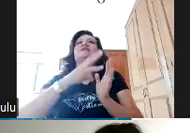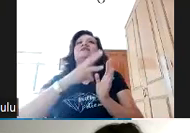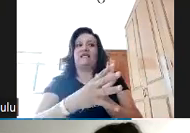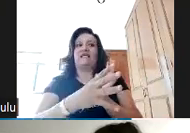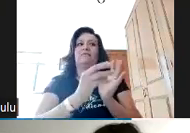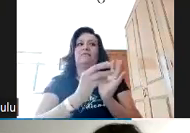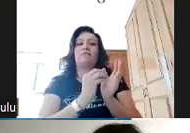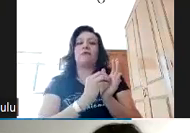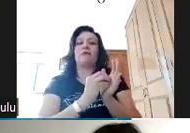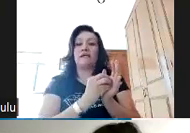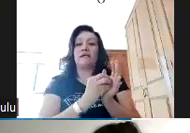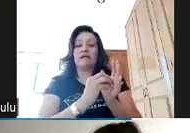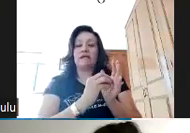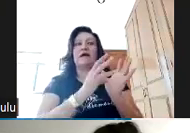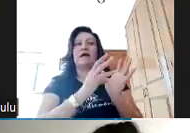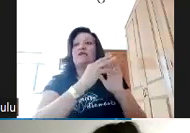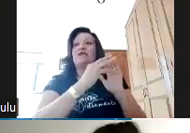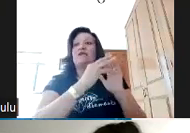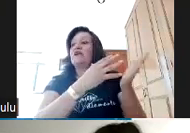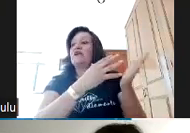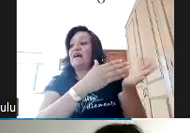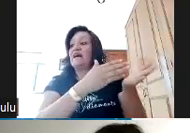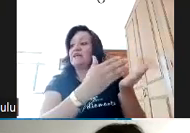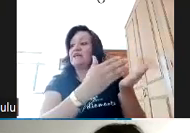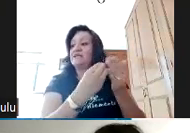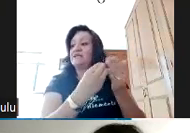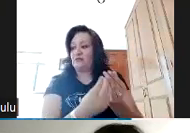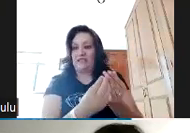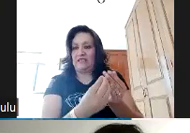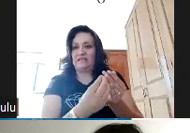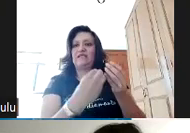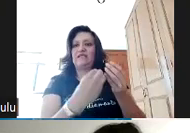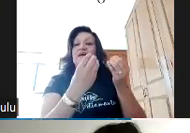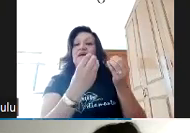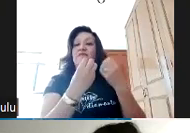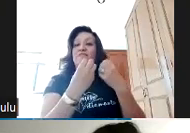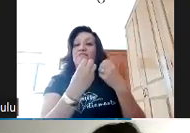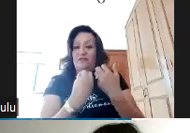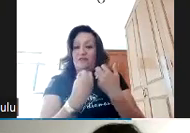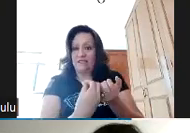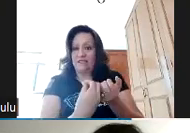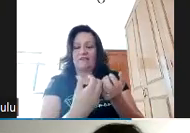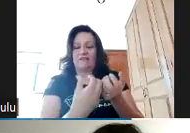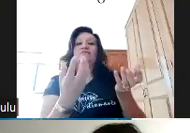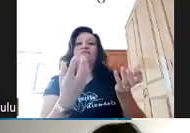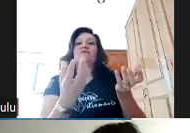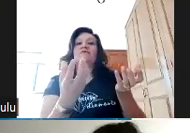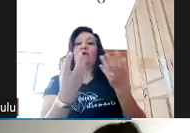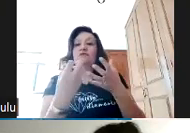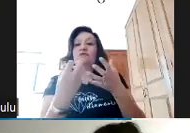ese potencial para poder ayudar a más personas empoderarse